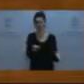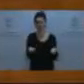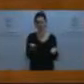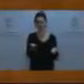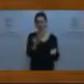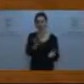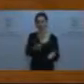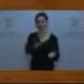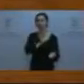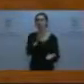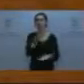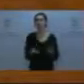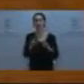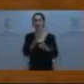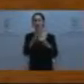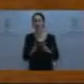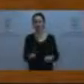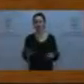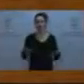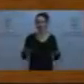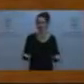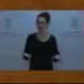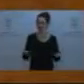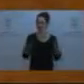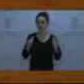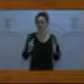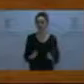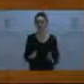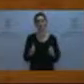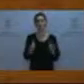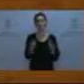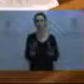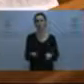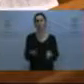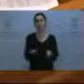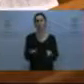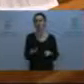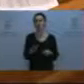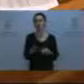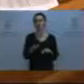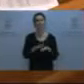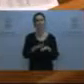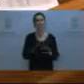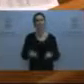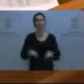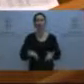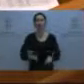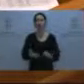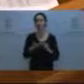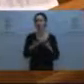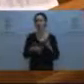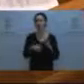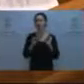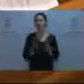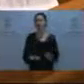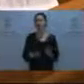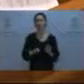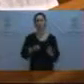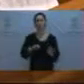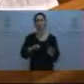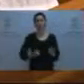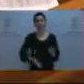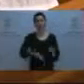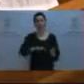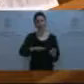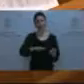que internacional y la existencia de menos medios para este tipo de adopción. La edad media de los niños está entre